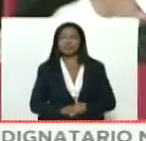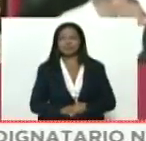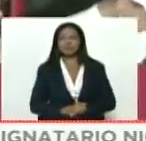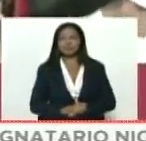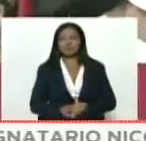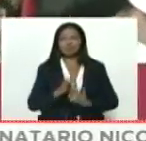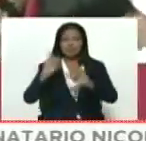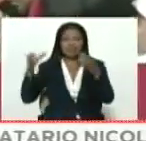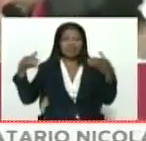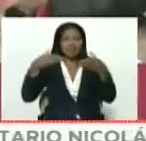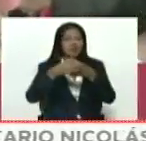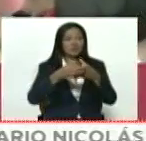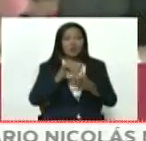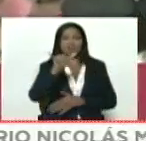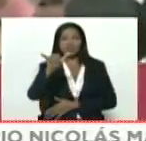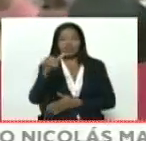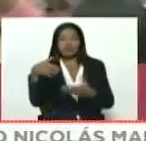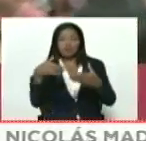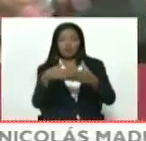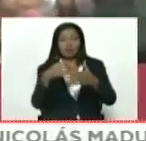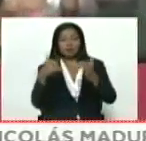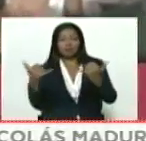Ustedes son la generación Y, millennial,